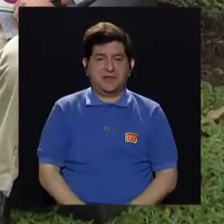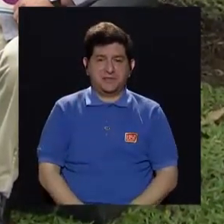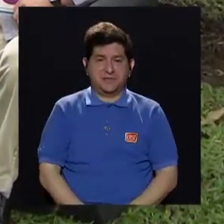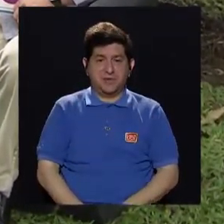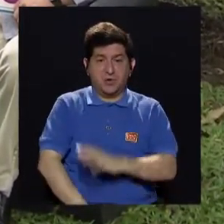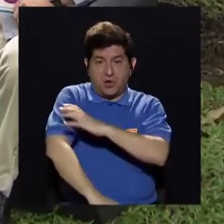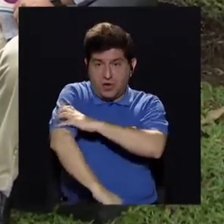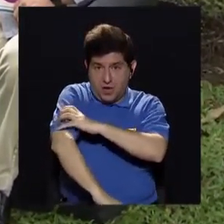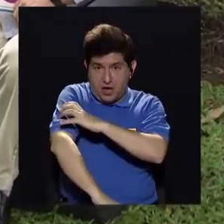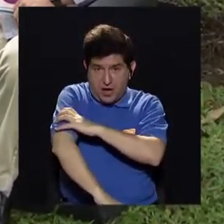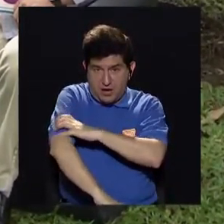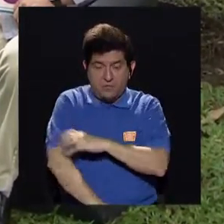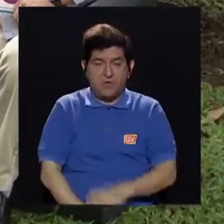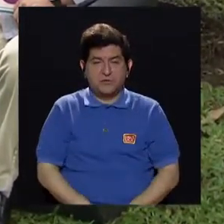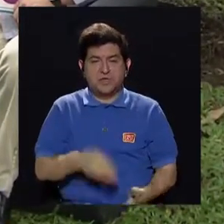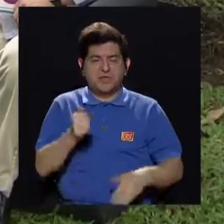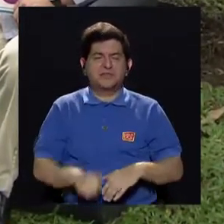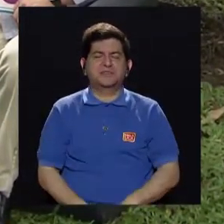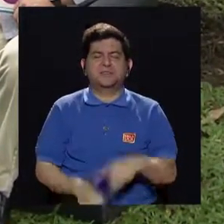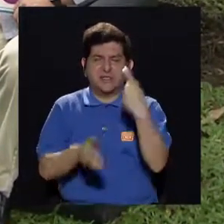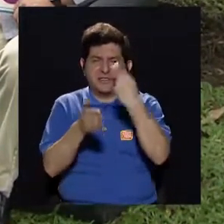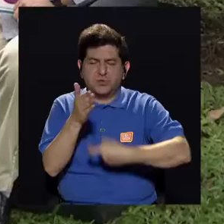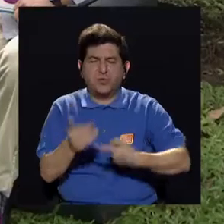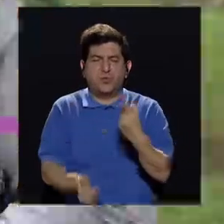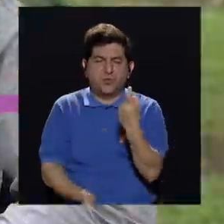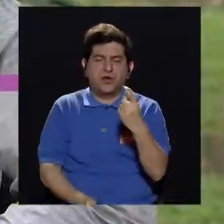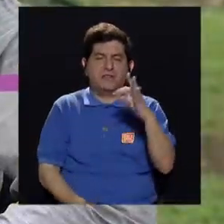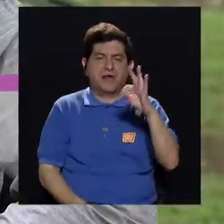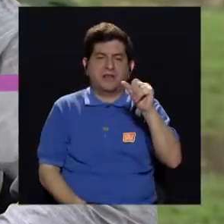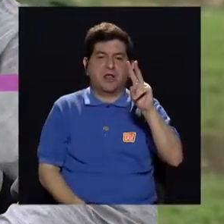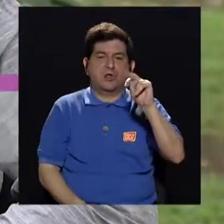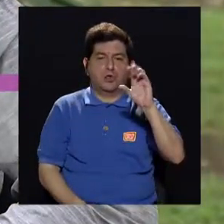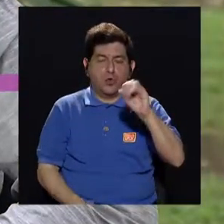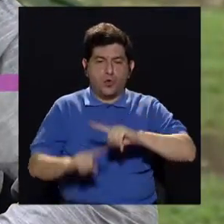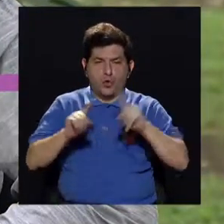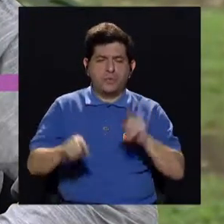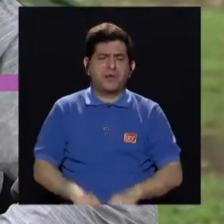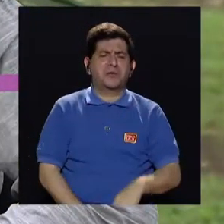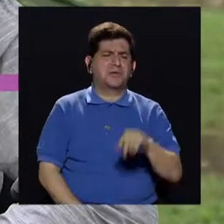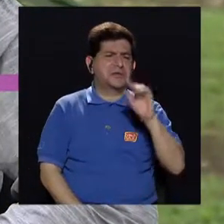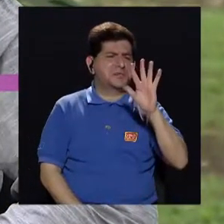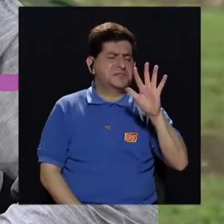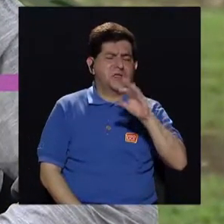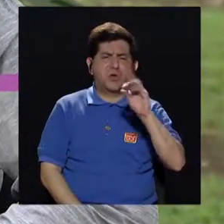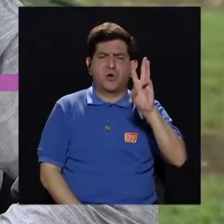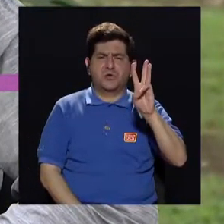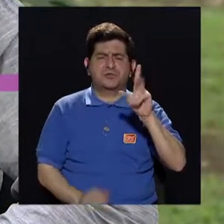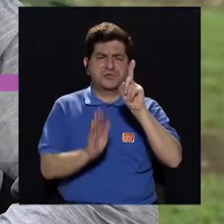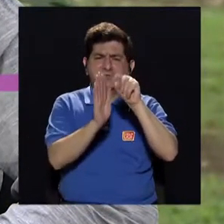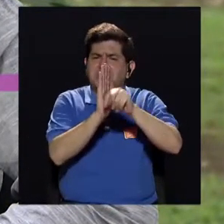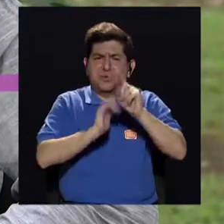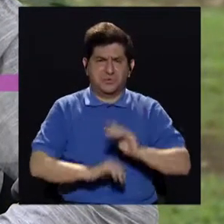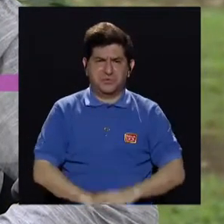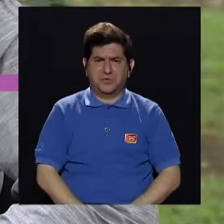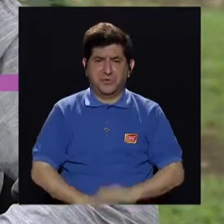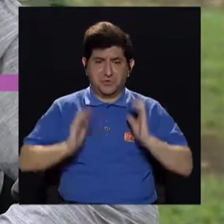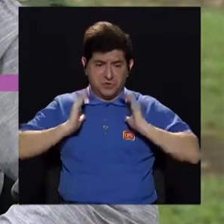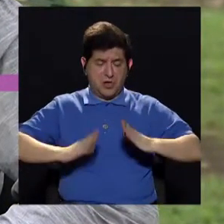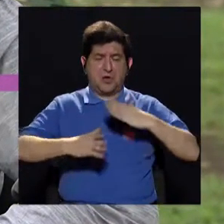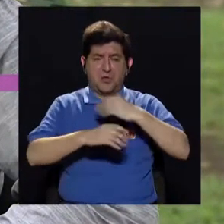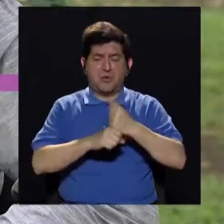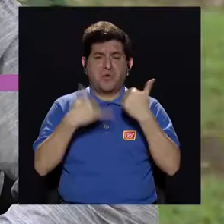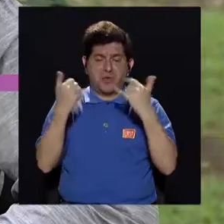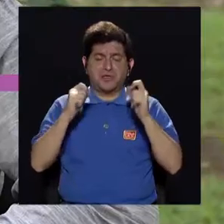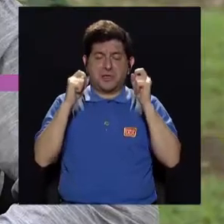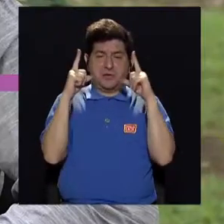músculo está como contracturado, muy tieso, le falta tono para empezar. Sí. Pero es un movimiento muy leve, de 5 o 6 segundos, ¿verdad? Y el cuerpo lo